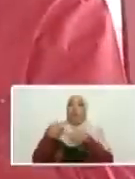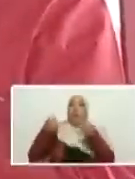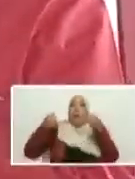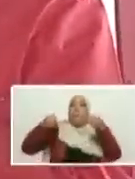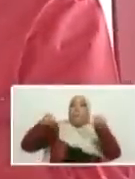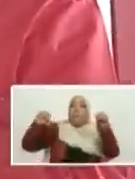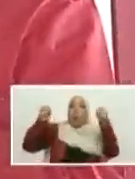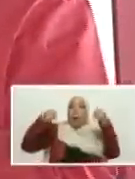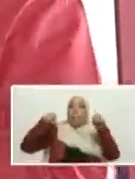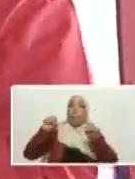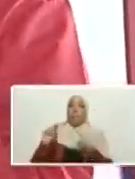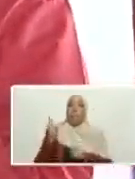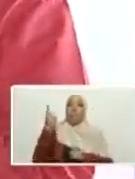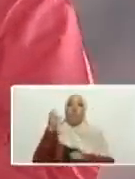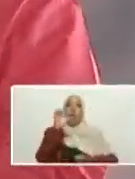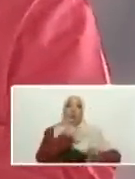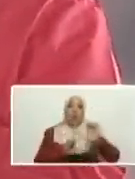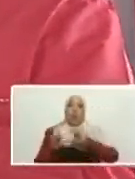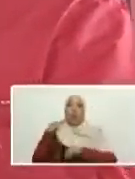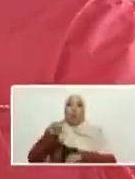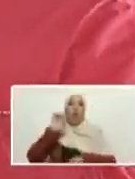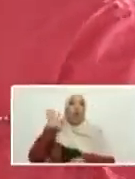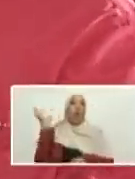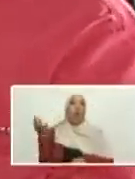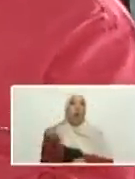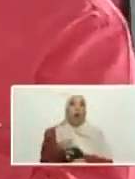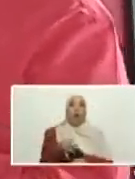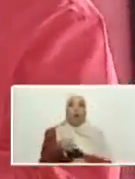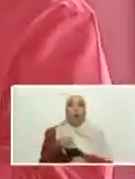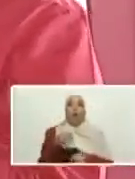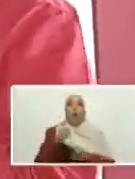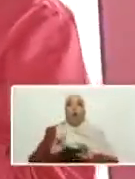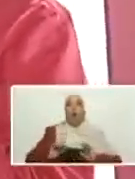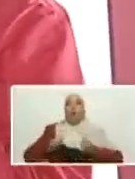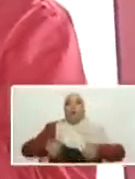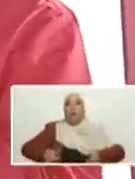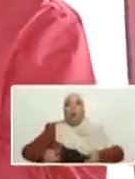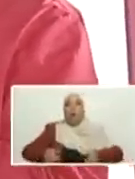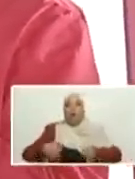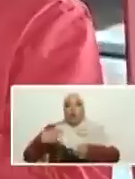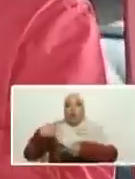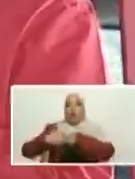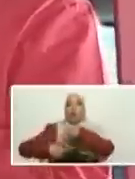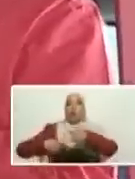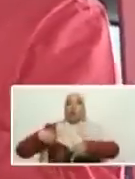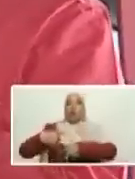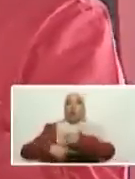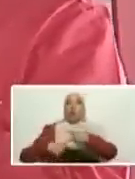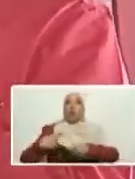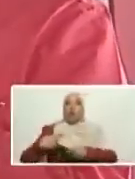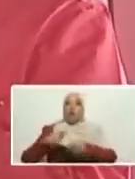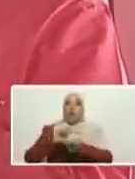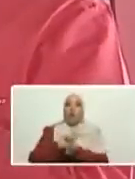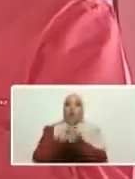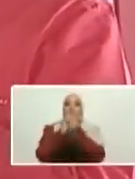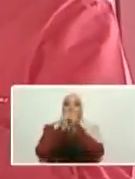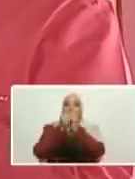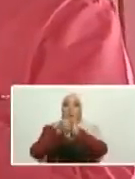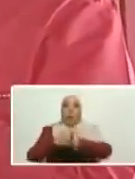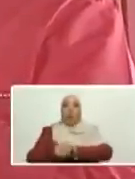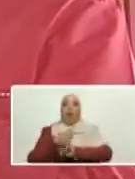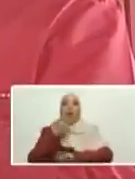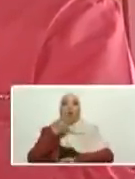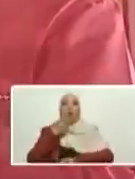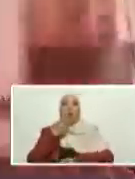hizo un primer ensayo en el estado Guárico para iniciar un proceso de restitución de las capas asfálticas